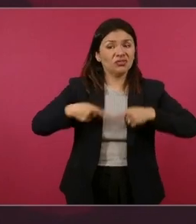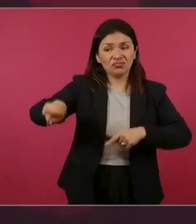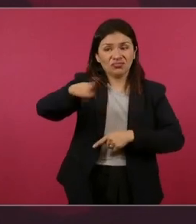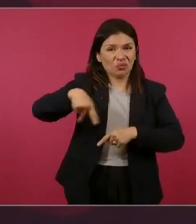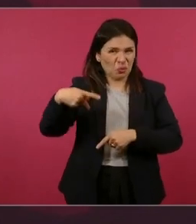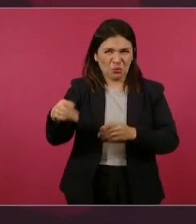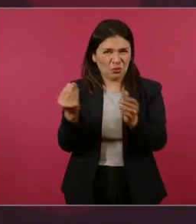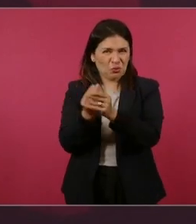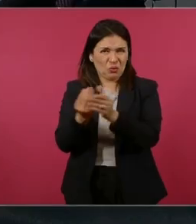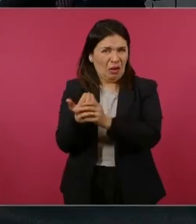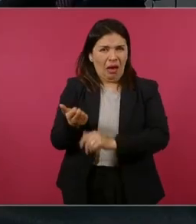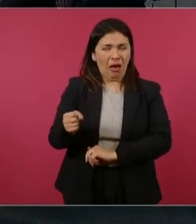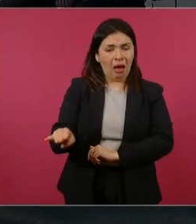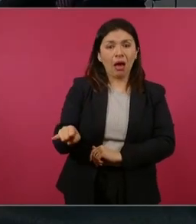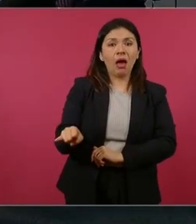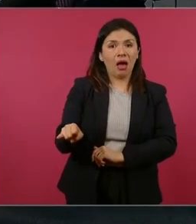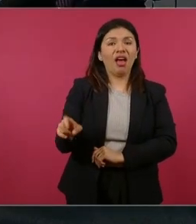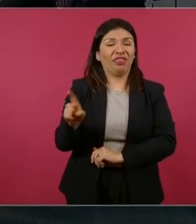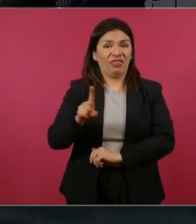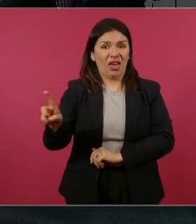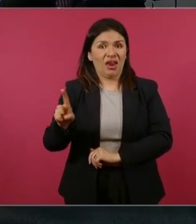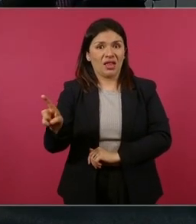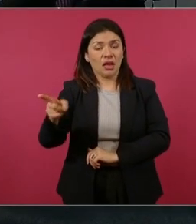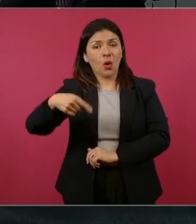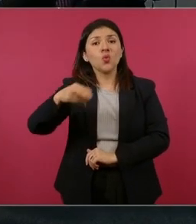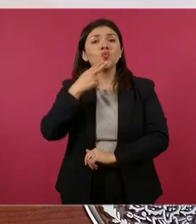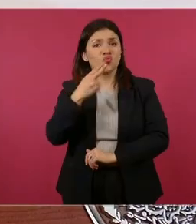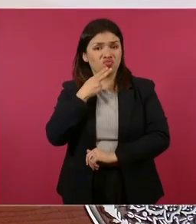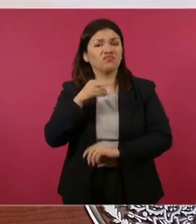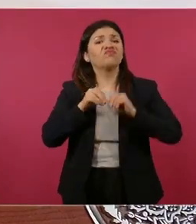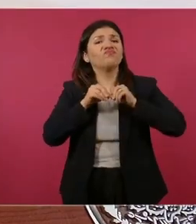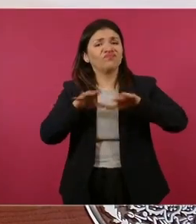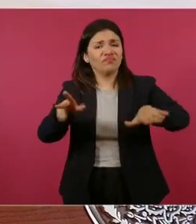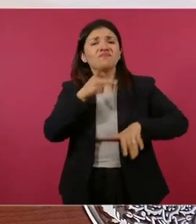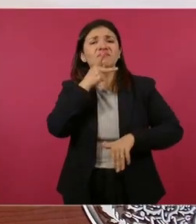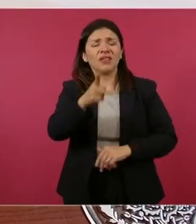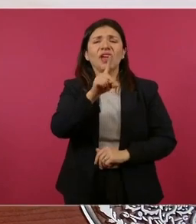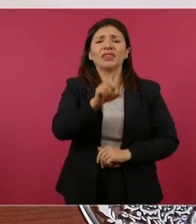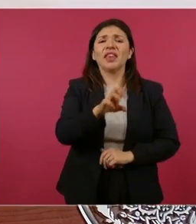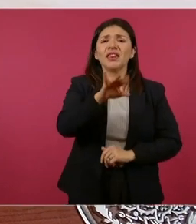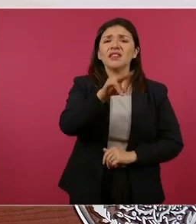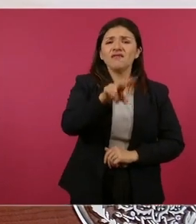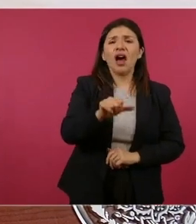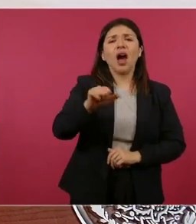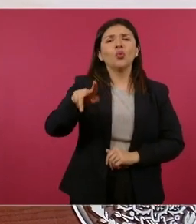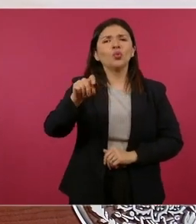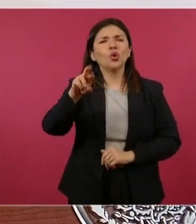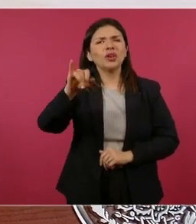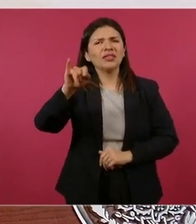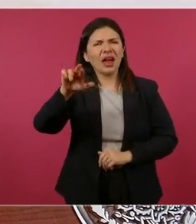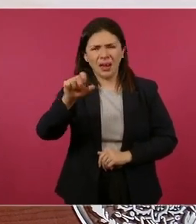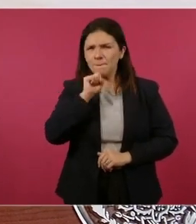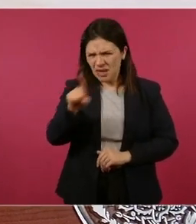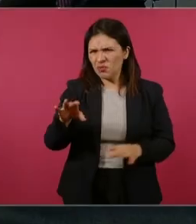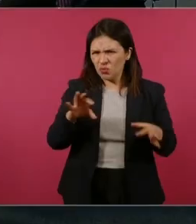orgánica de derecha. Ya utilizan lo de deriva autoritaria, así es, ¿no?